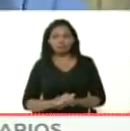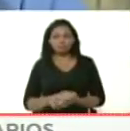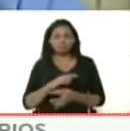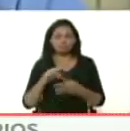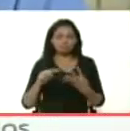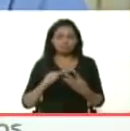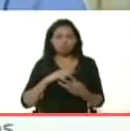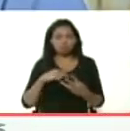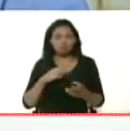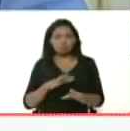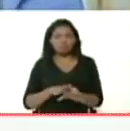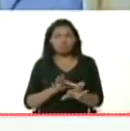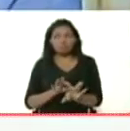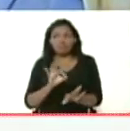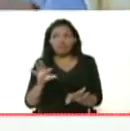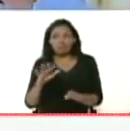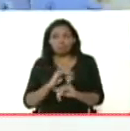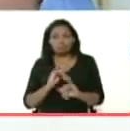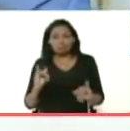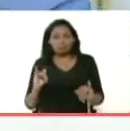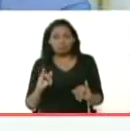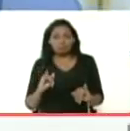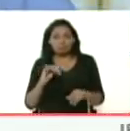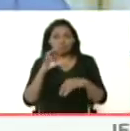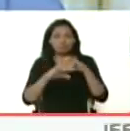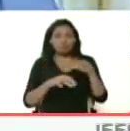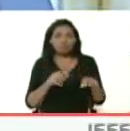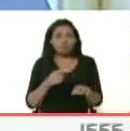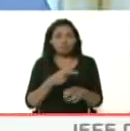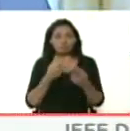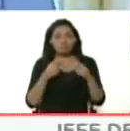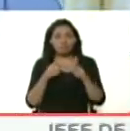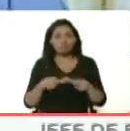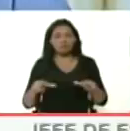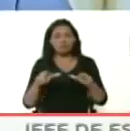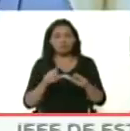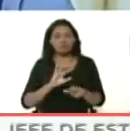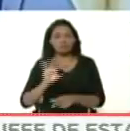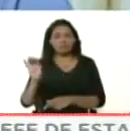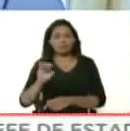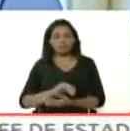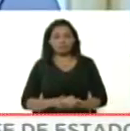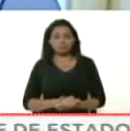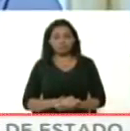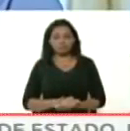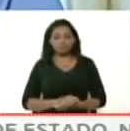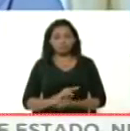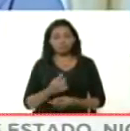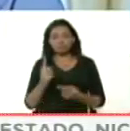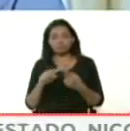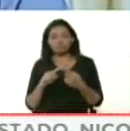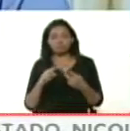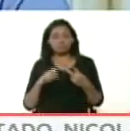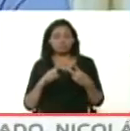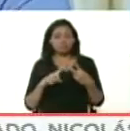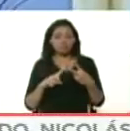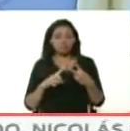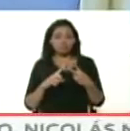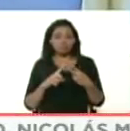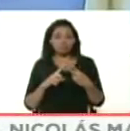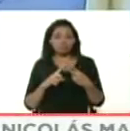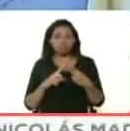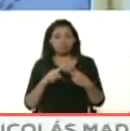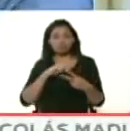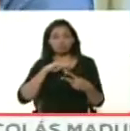dejamos de importar ganadería de fuera del país. Eso es un primer elemento. Un segundo elemento, ya